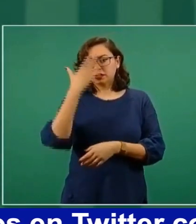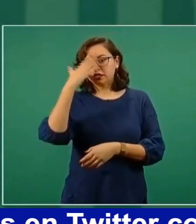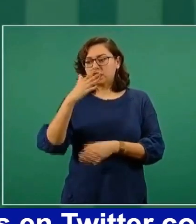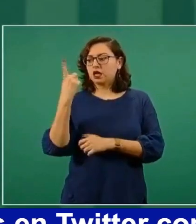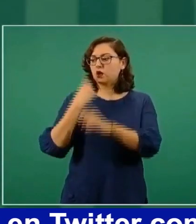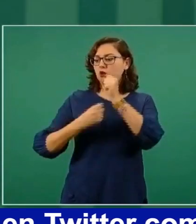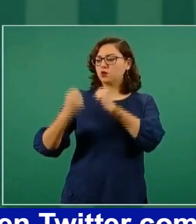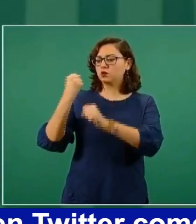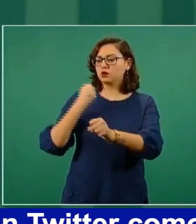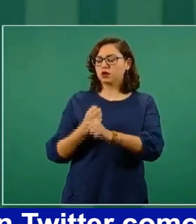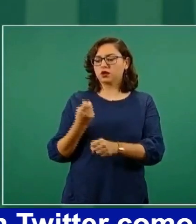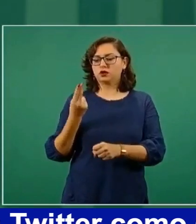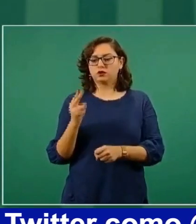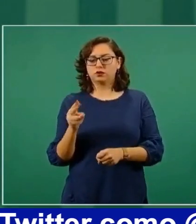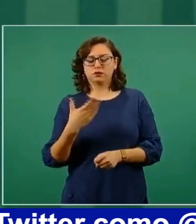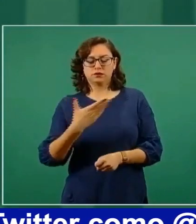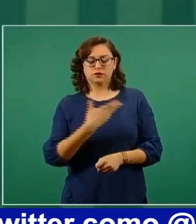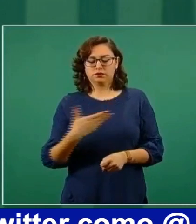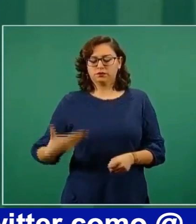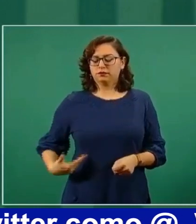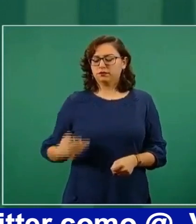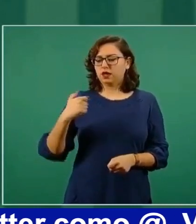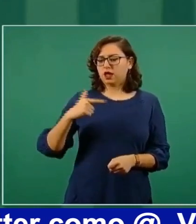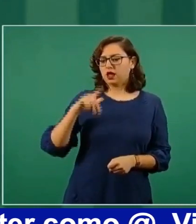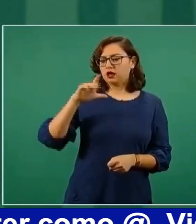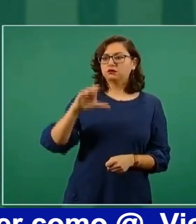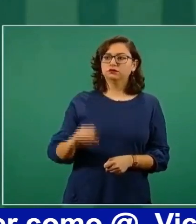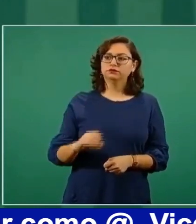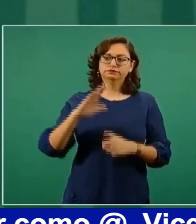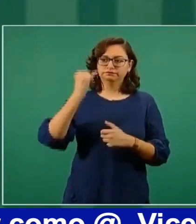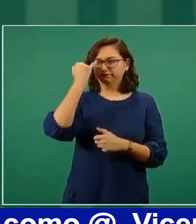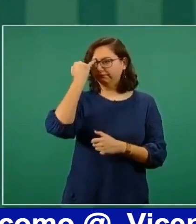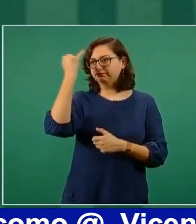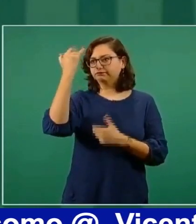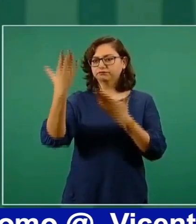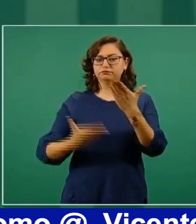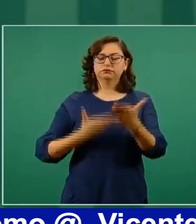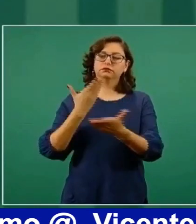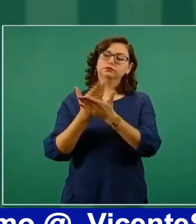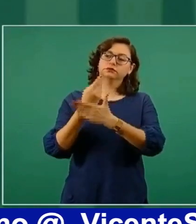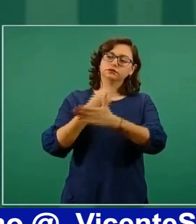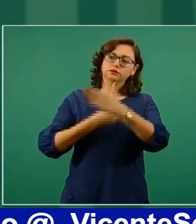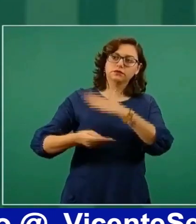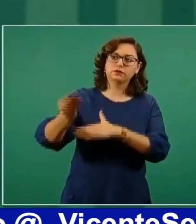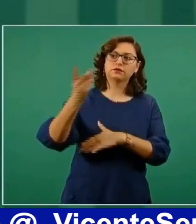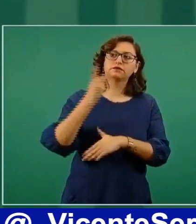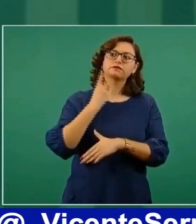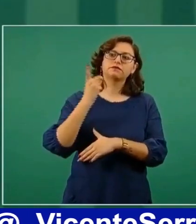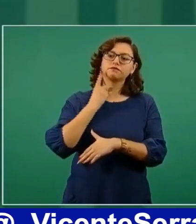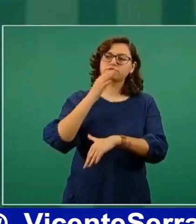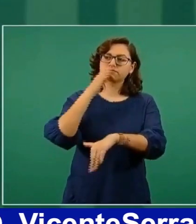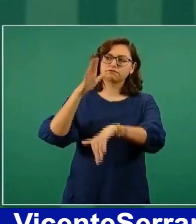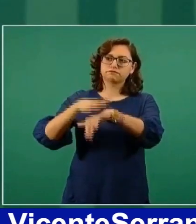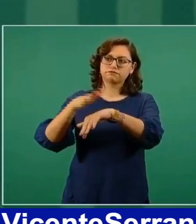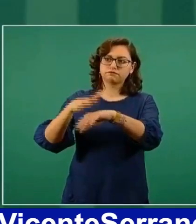Obrador presentó una iniciativa a partir de la cual se abrió una serie de mesas